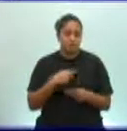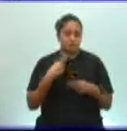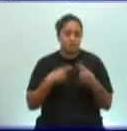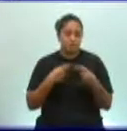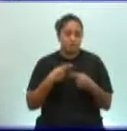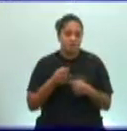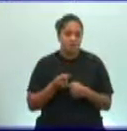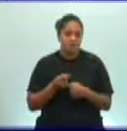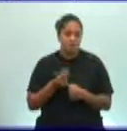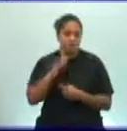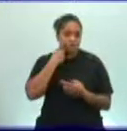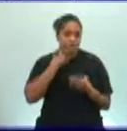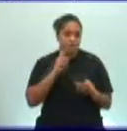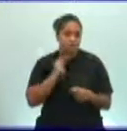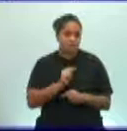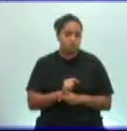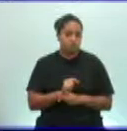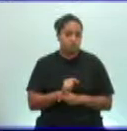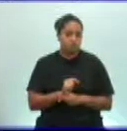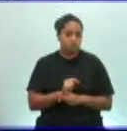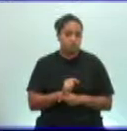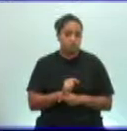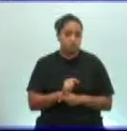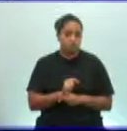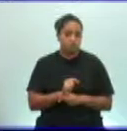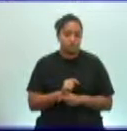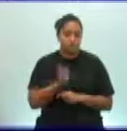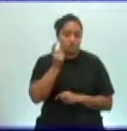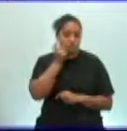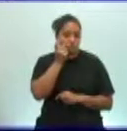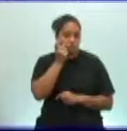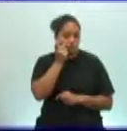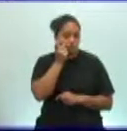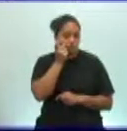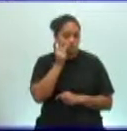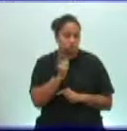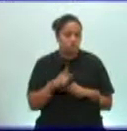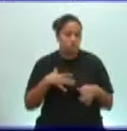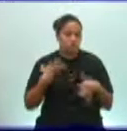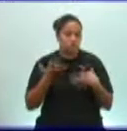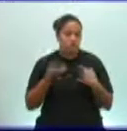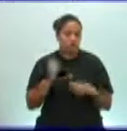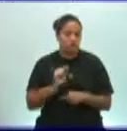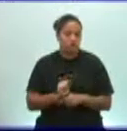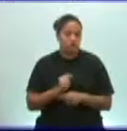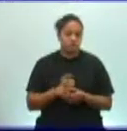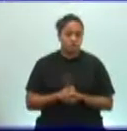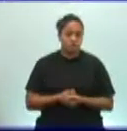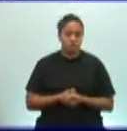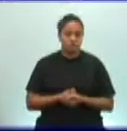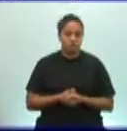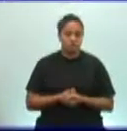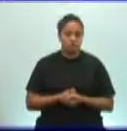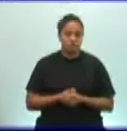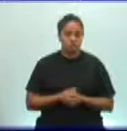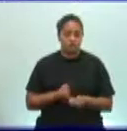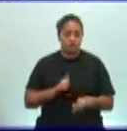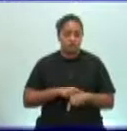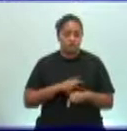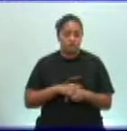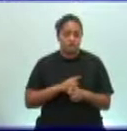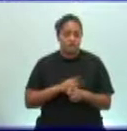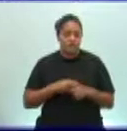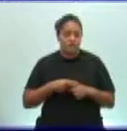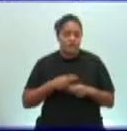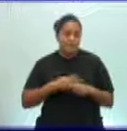interesante, curioso o divertido, relativo a ciertos acontecimientos históricos o a la vida de una persona